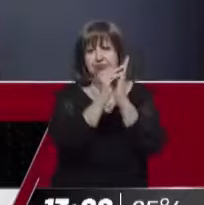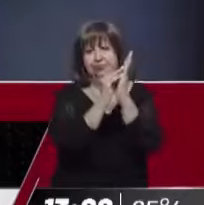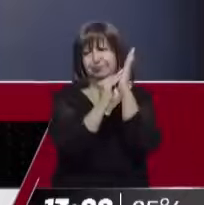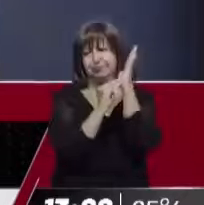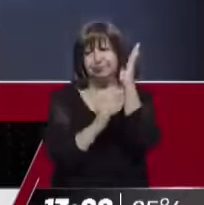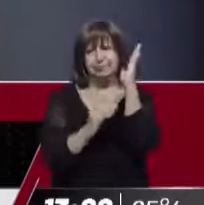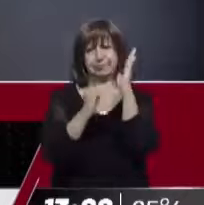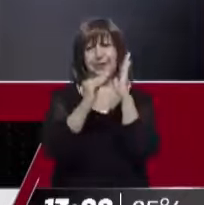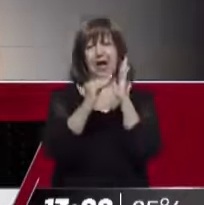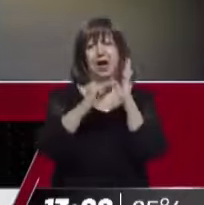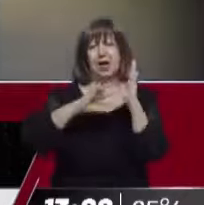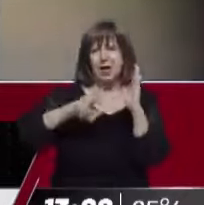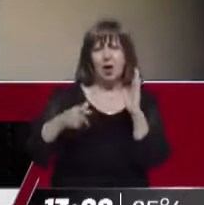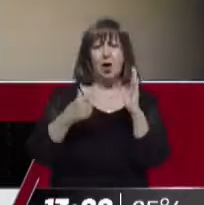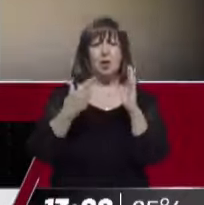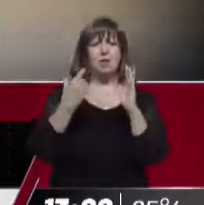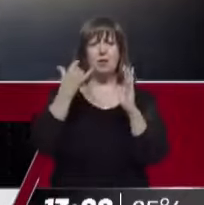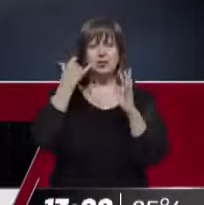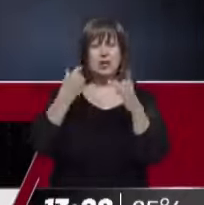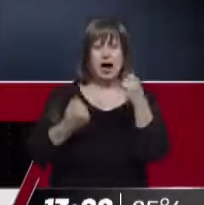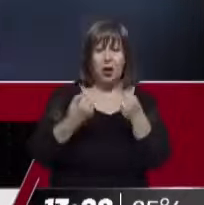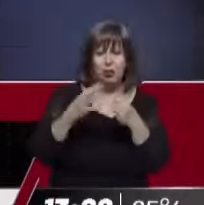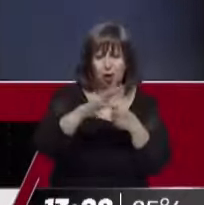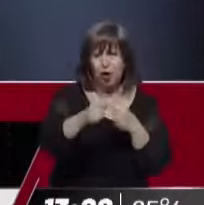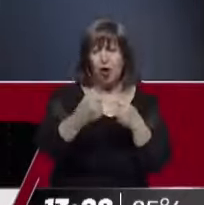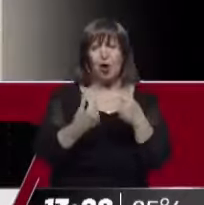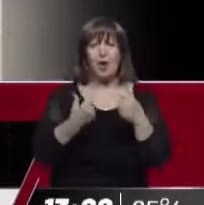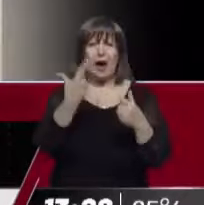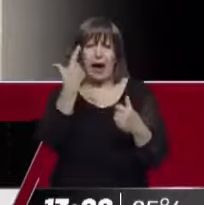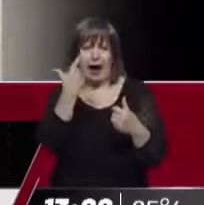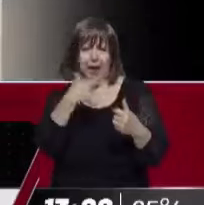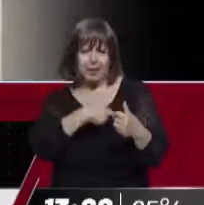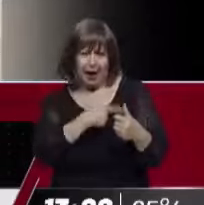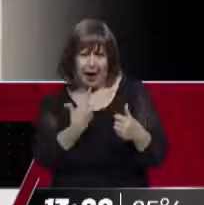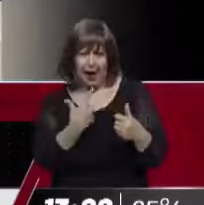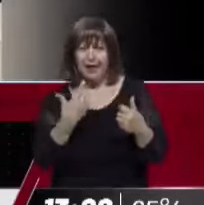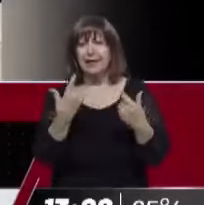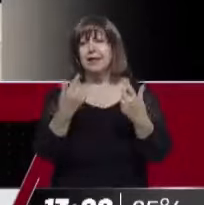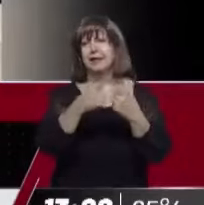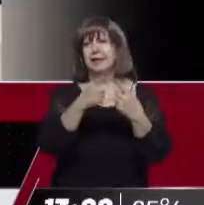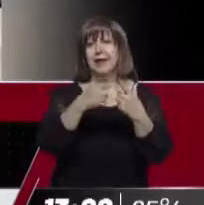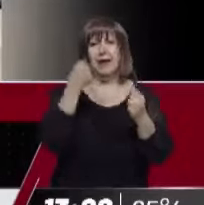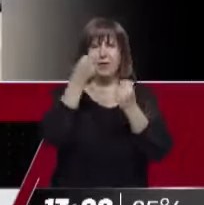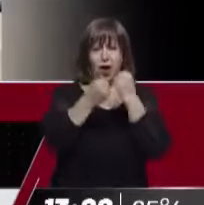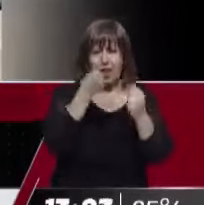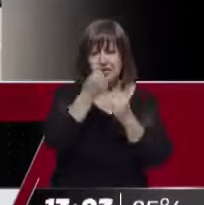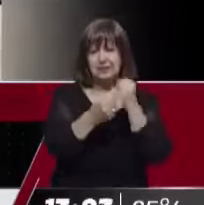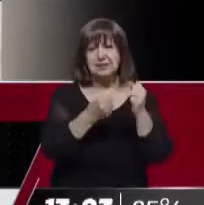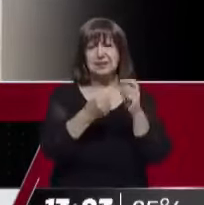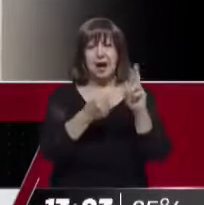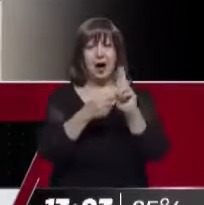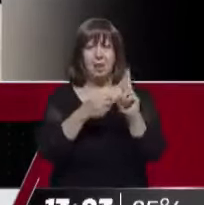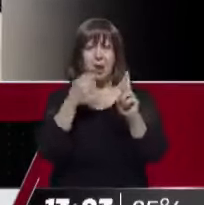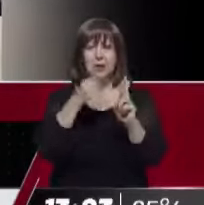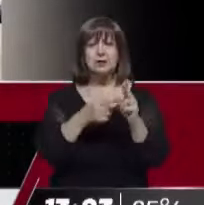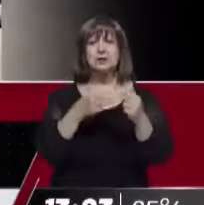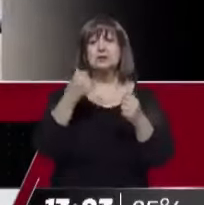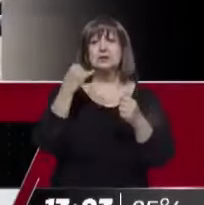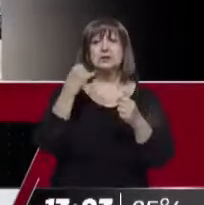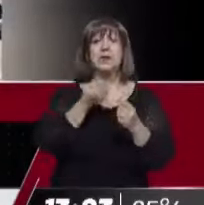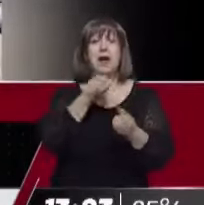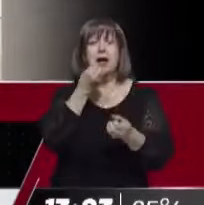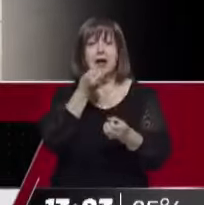antecedentes por robo, hurto agravado, sustracción de automotores, portación de arma de fuego, también tiene una excarcelación